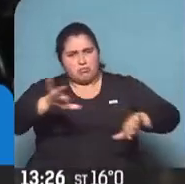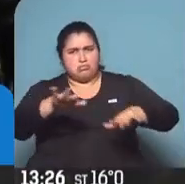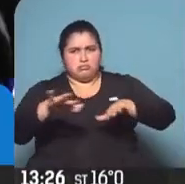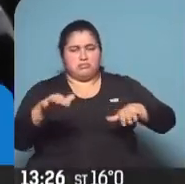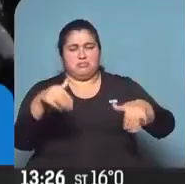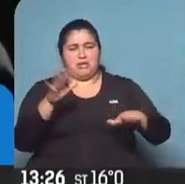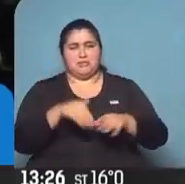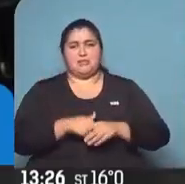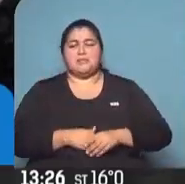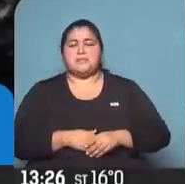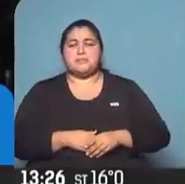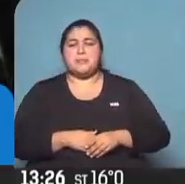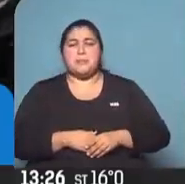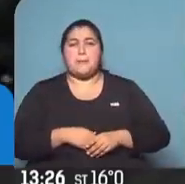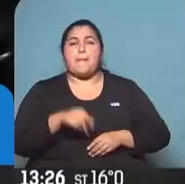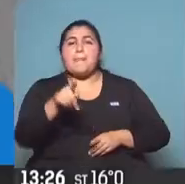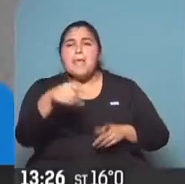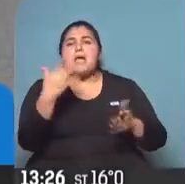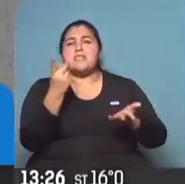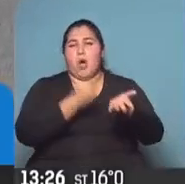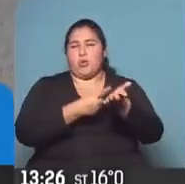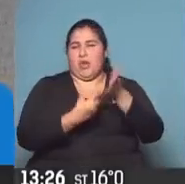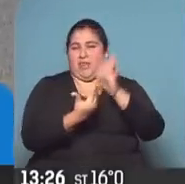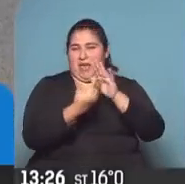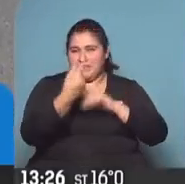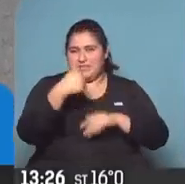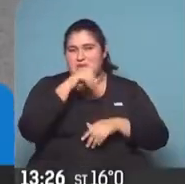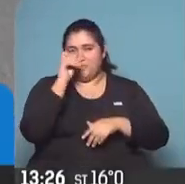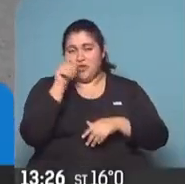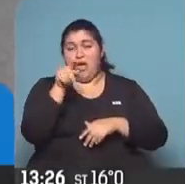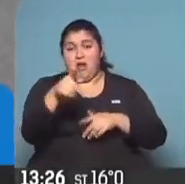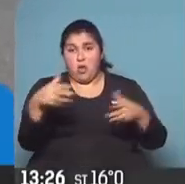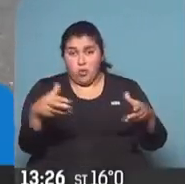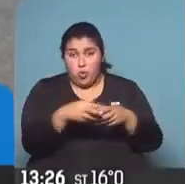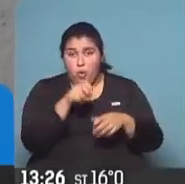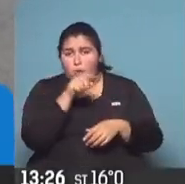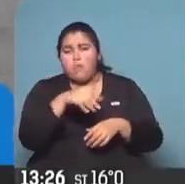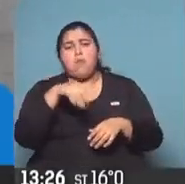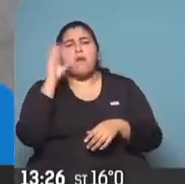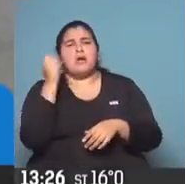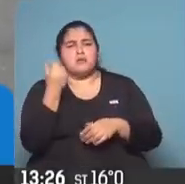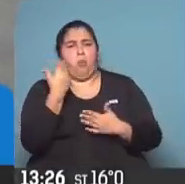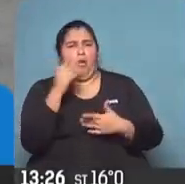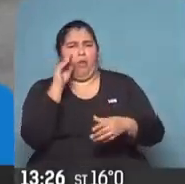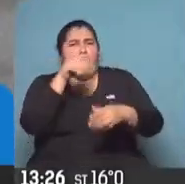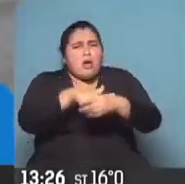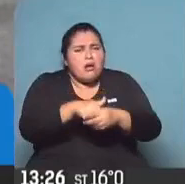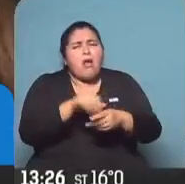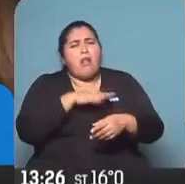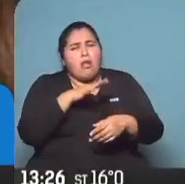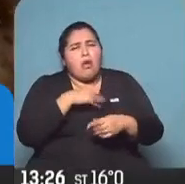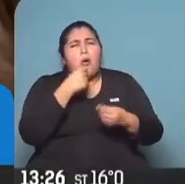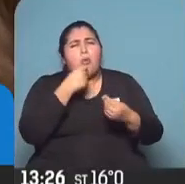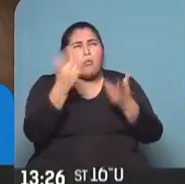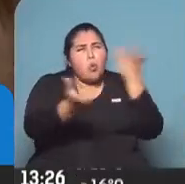a requerimiento de las autoridades nacionales esta autoridad podrá ser enviada si acaso me catástrofes y